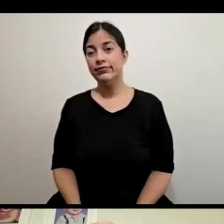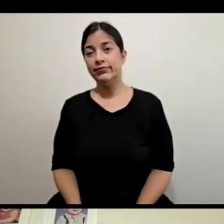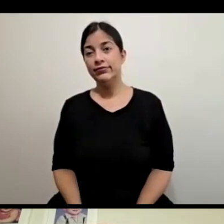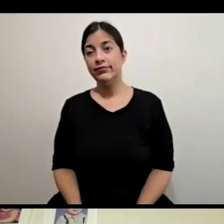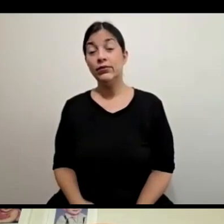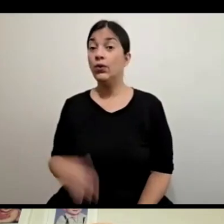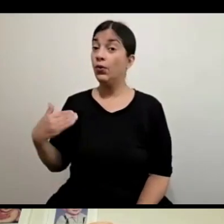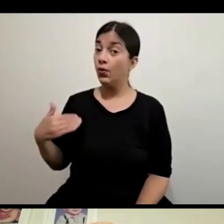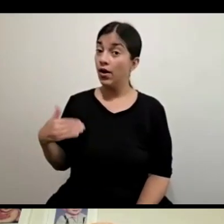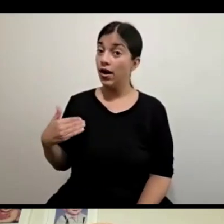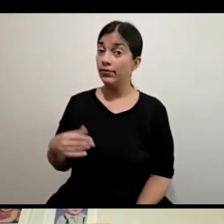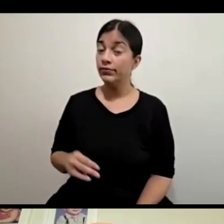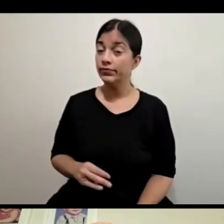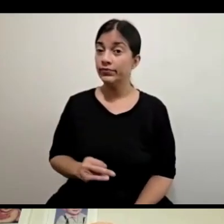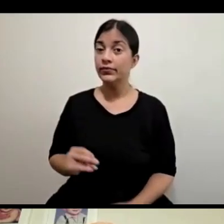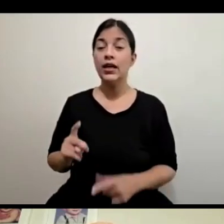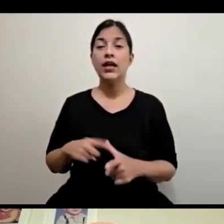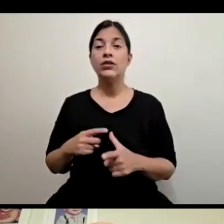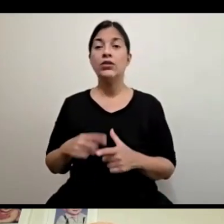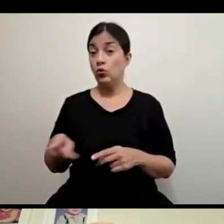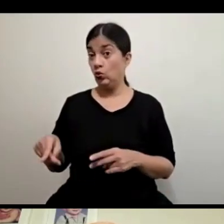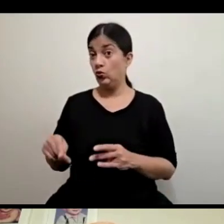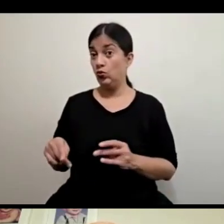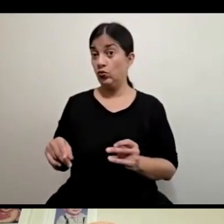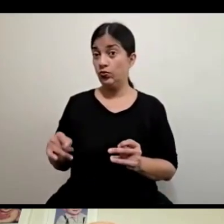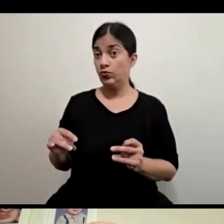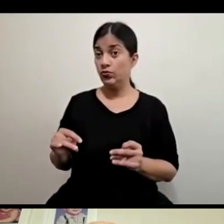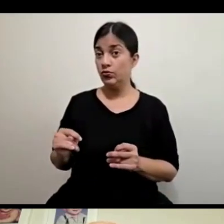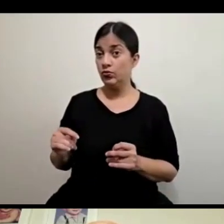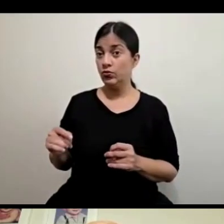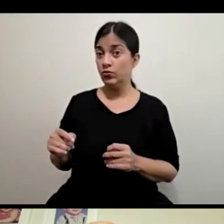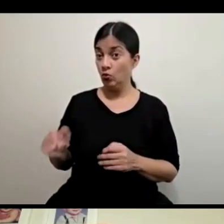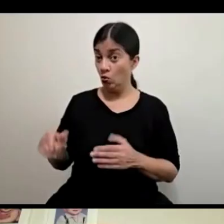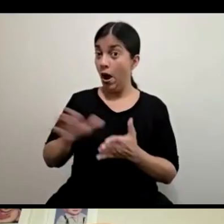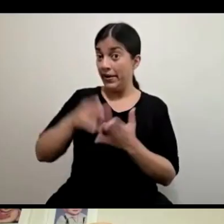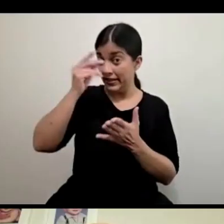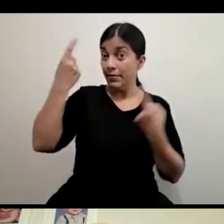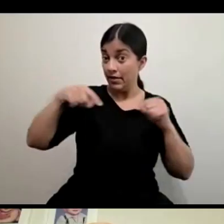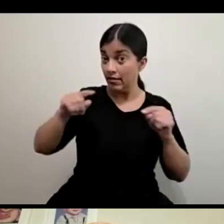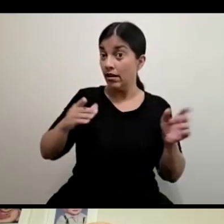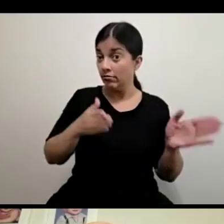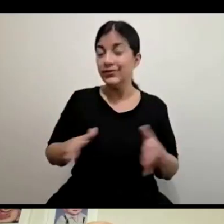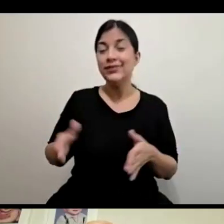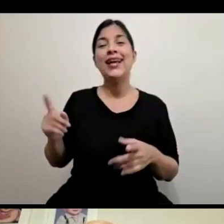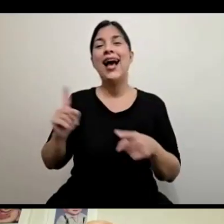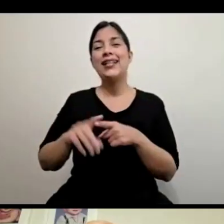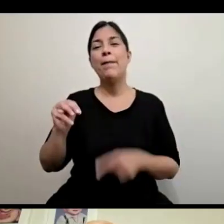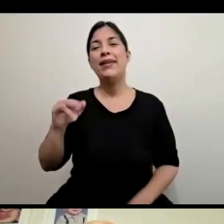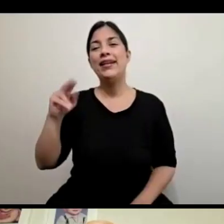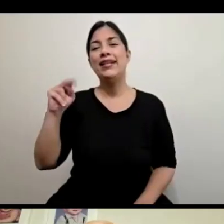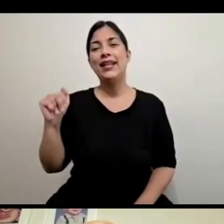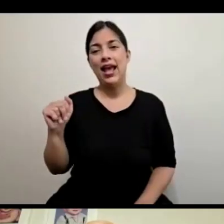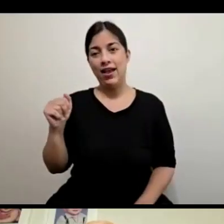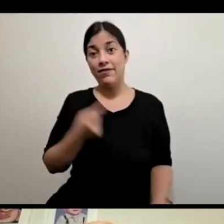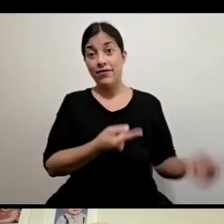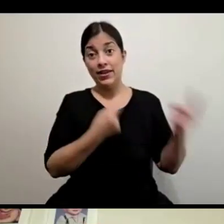Wow. Y entonces después de eso... O sea que tu aprendizaje fue ahí, entonces, boom. Sí, o sea, hasta que llegó Mirna y Mirna trajo a Fernando Rivero